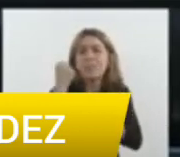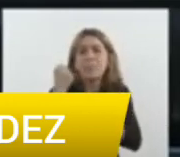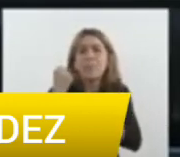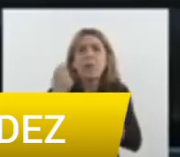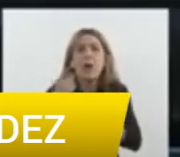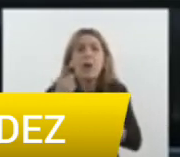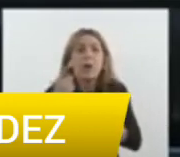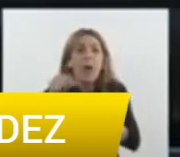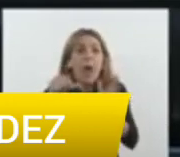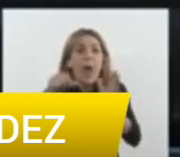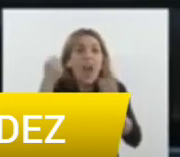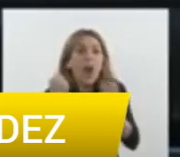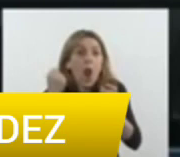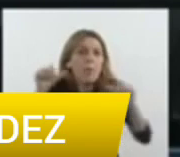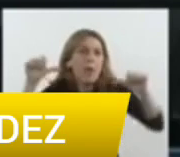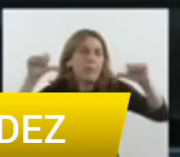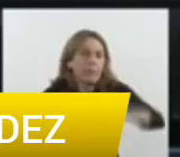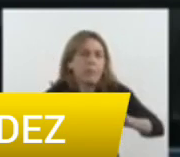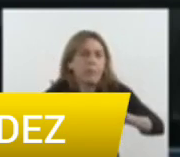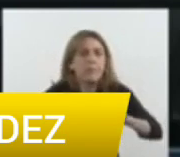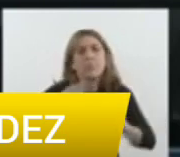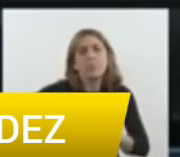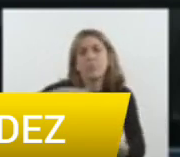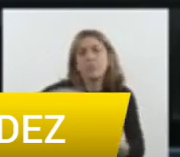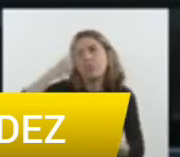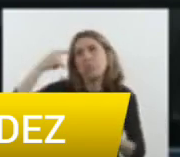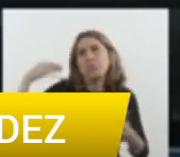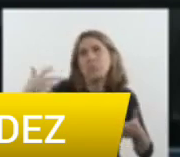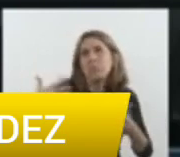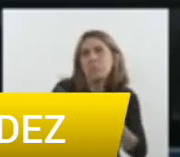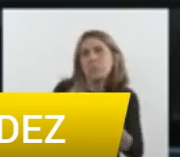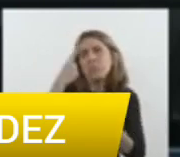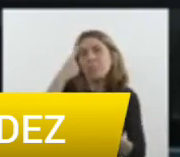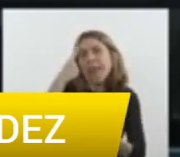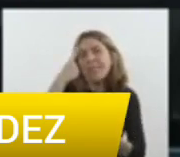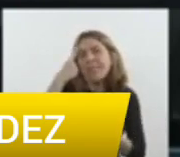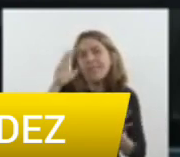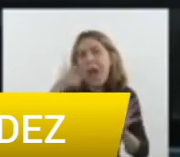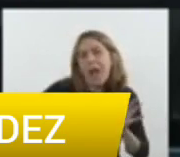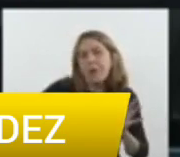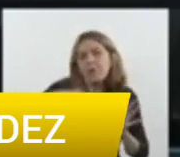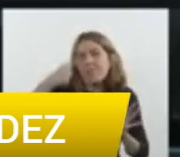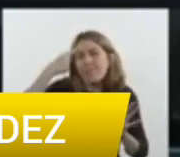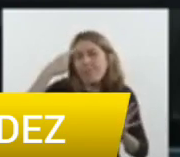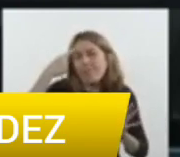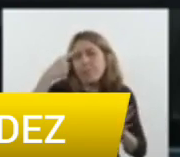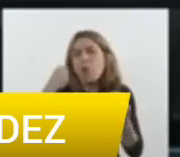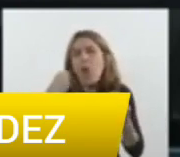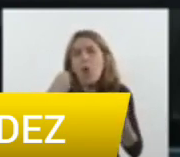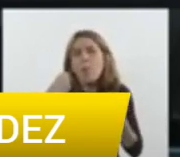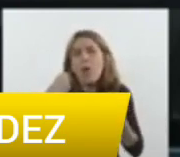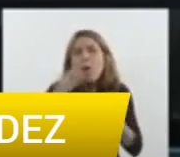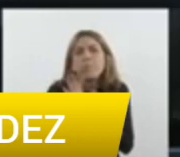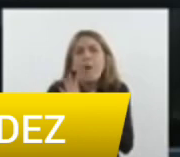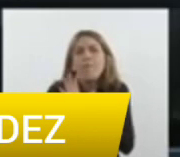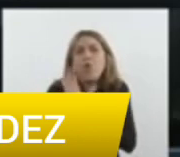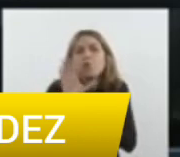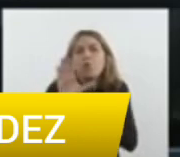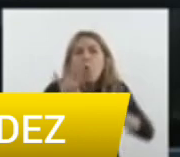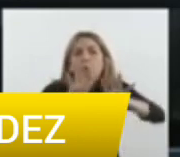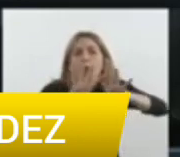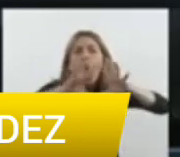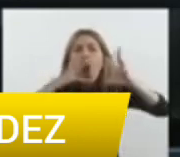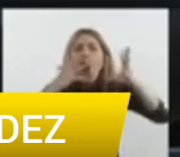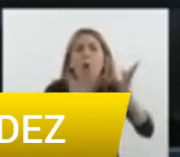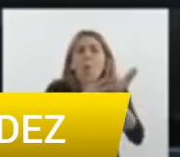Deberíamos pensar ya a esta altura cómo debe ser la economía global en el tiempo